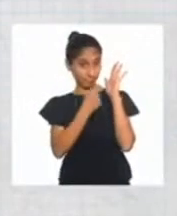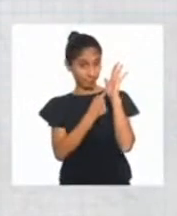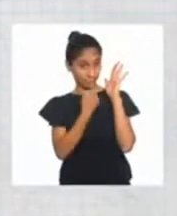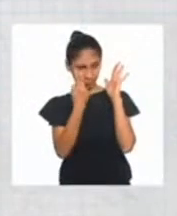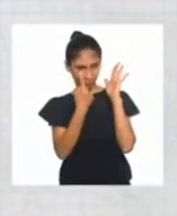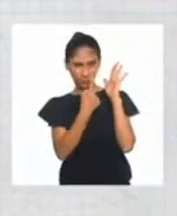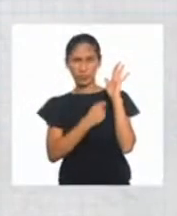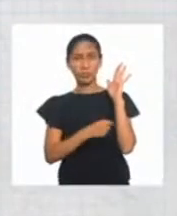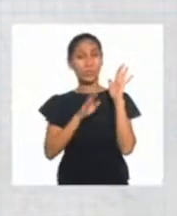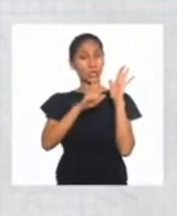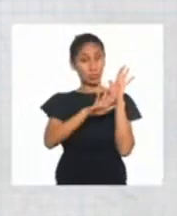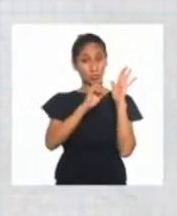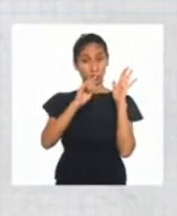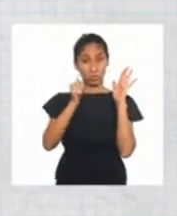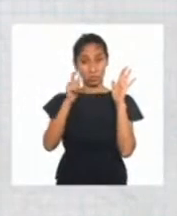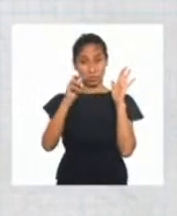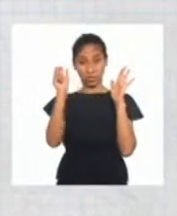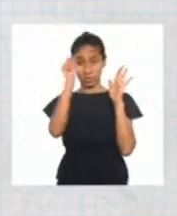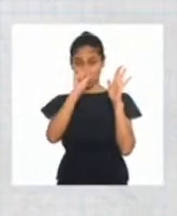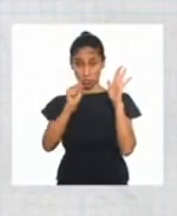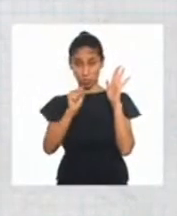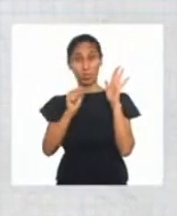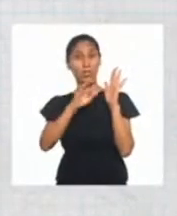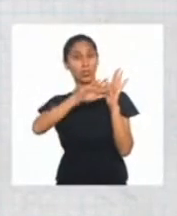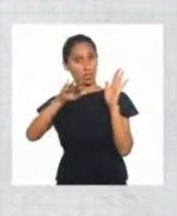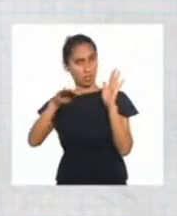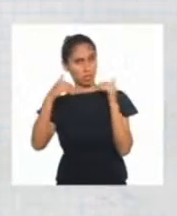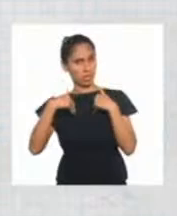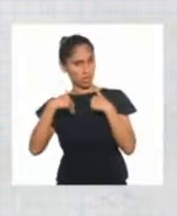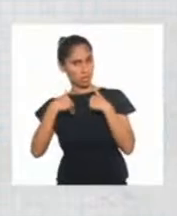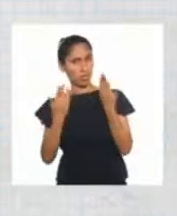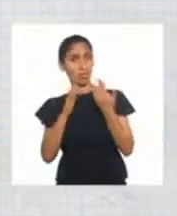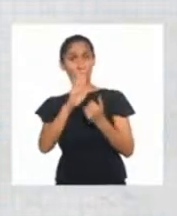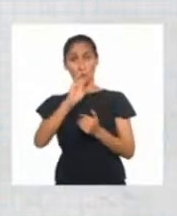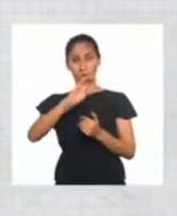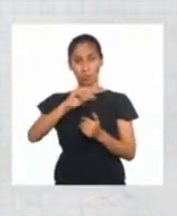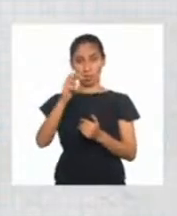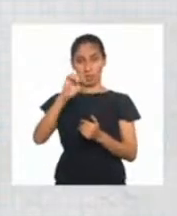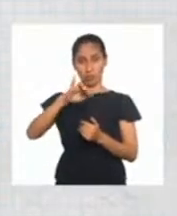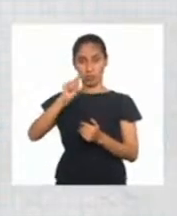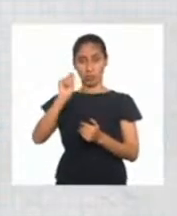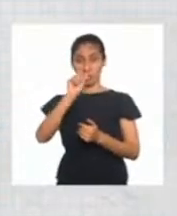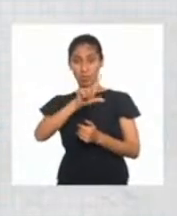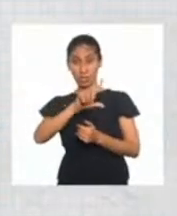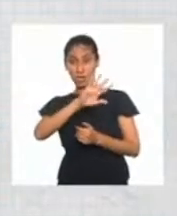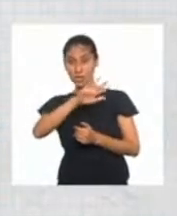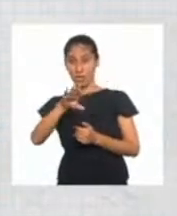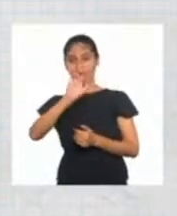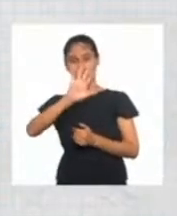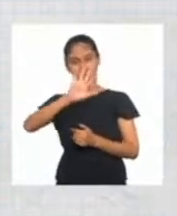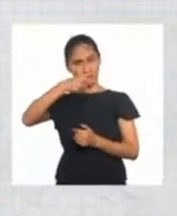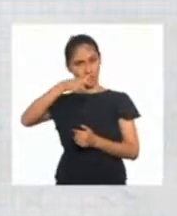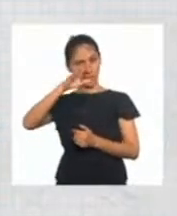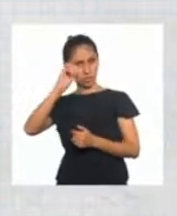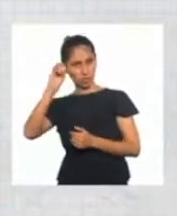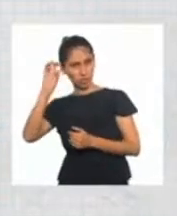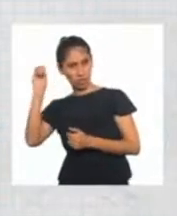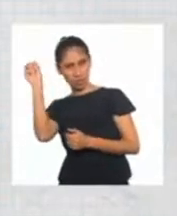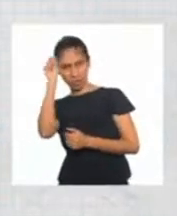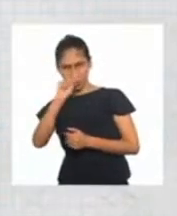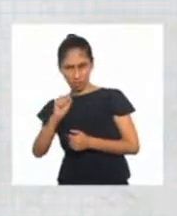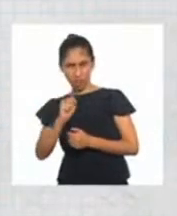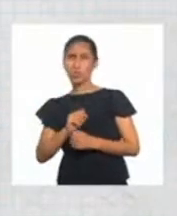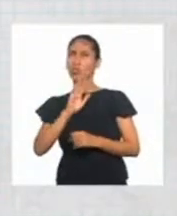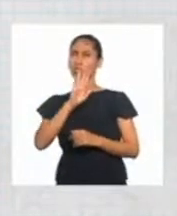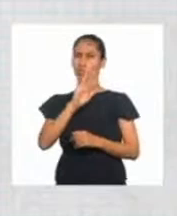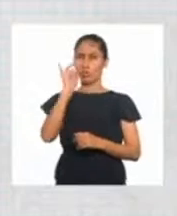acuerdo a los datos que tenemos, el capital es 5.000 soles. El rédito o la tasa de interés es